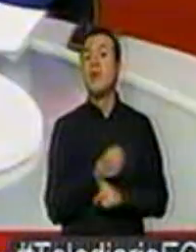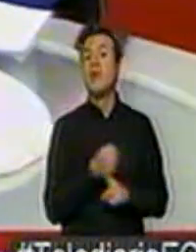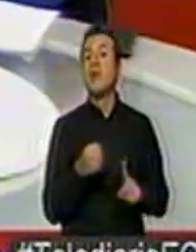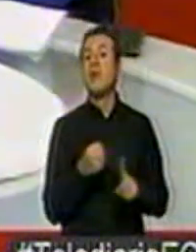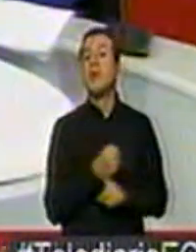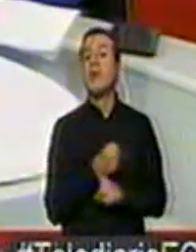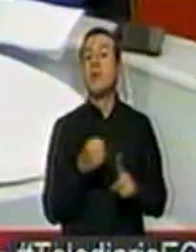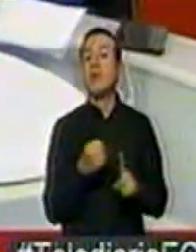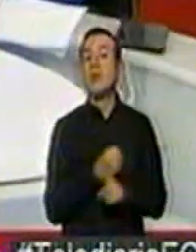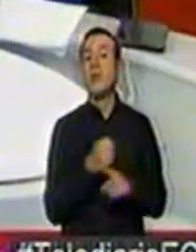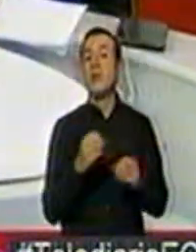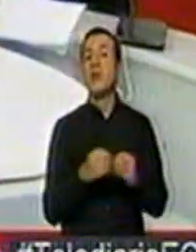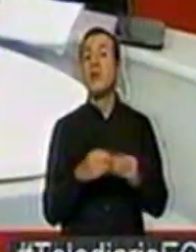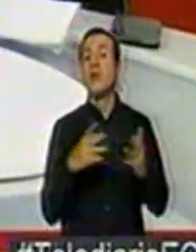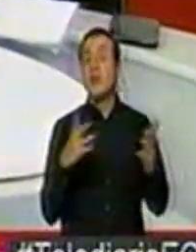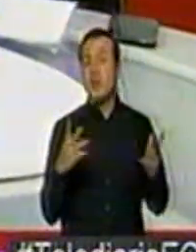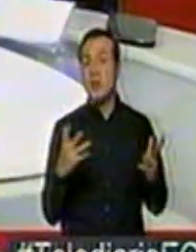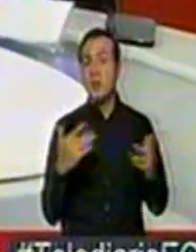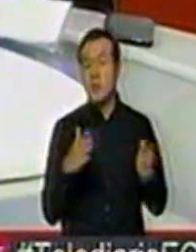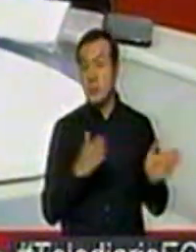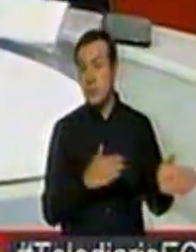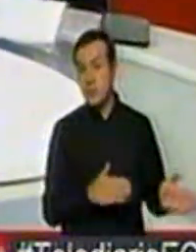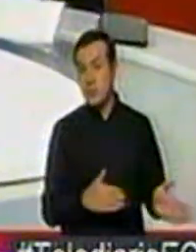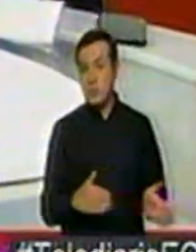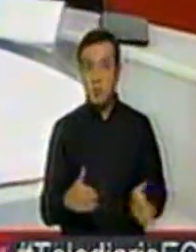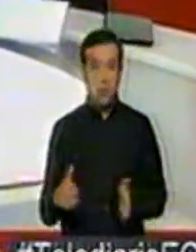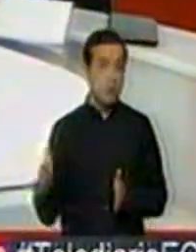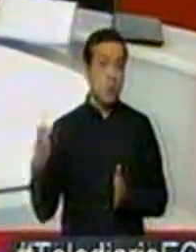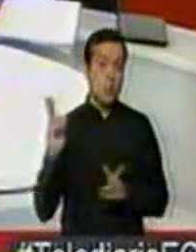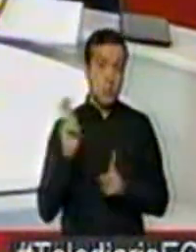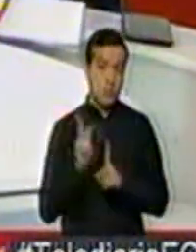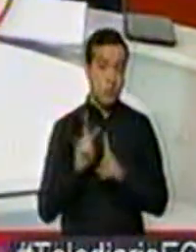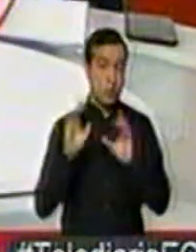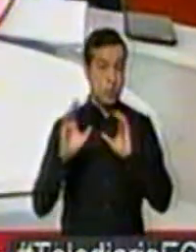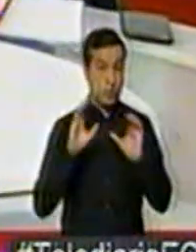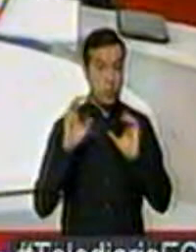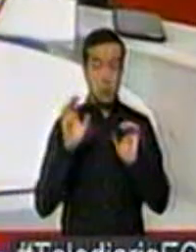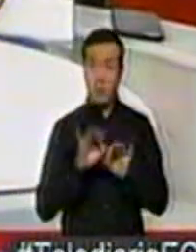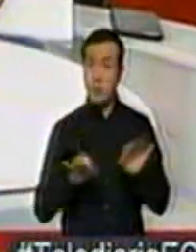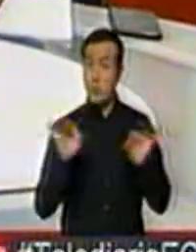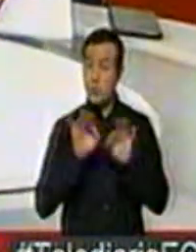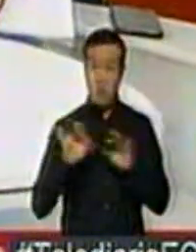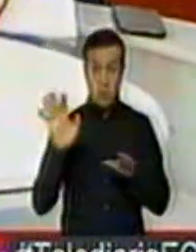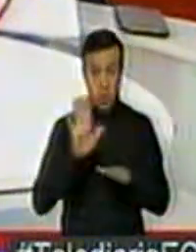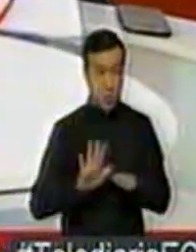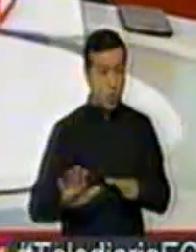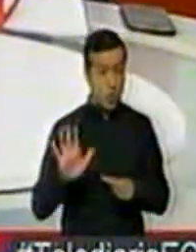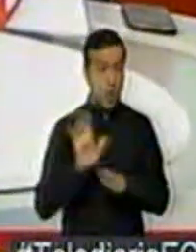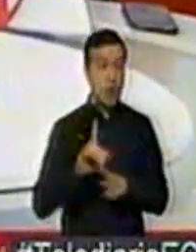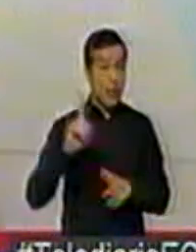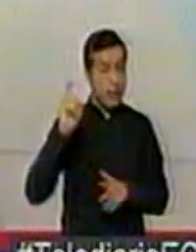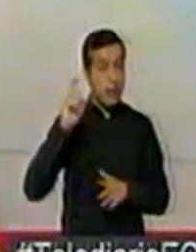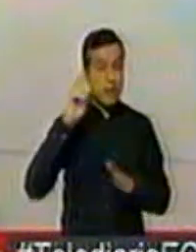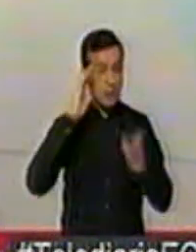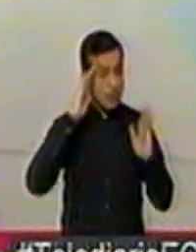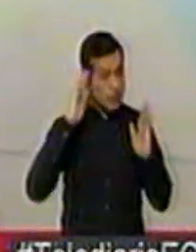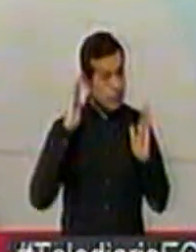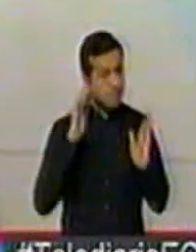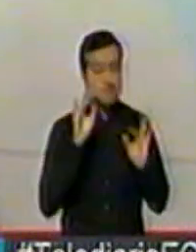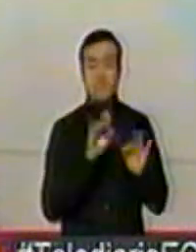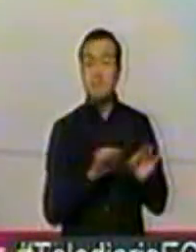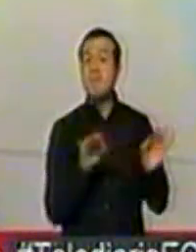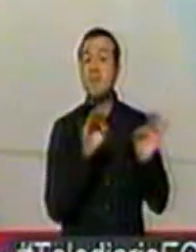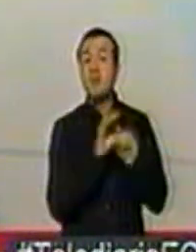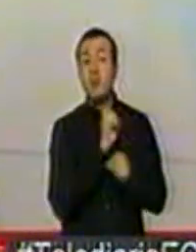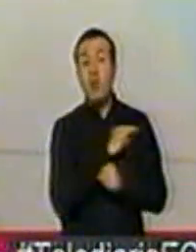de comunicación y prevención, es decir, también hay un eje de comunicación que a nivel nacional y a nivel local debe activarse precisamente para